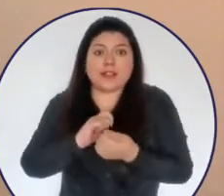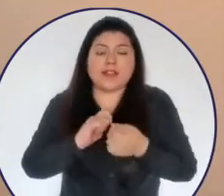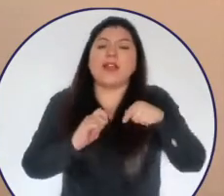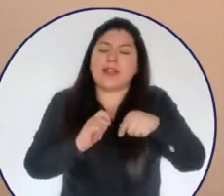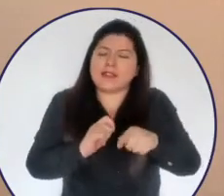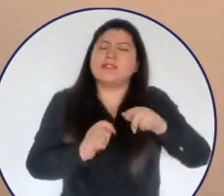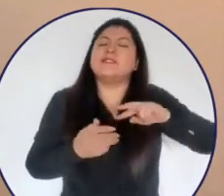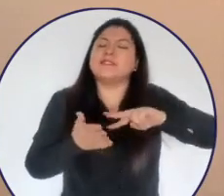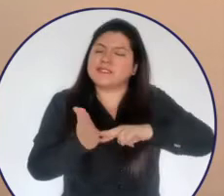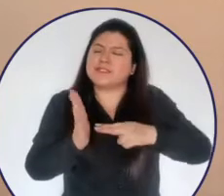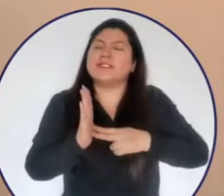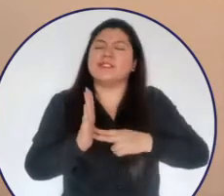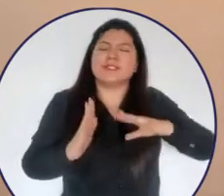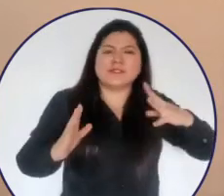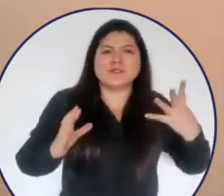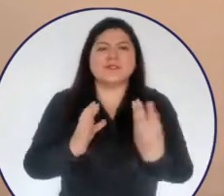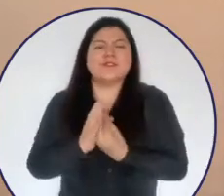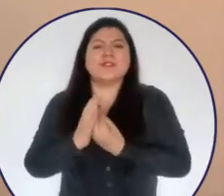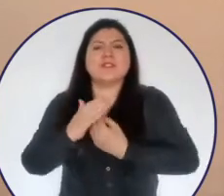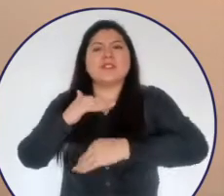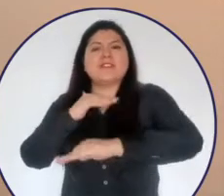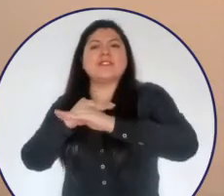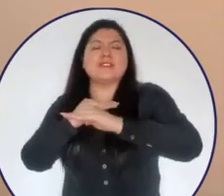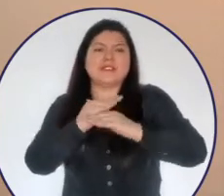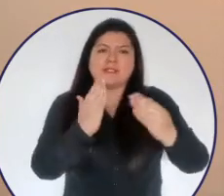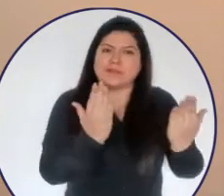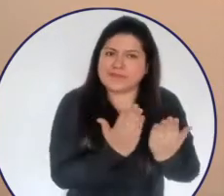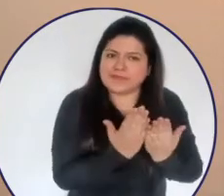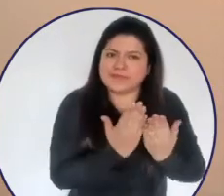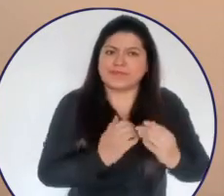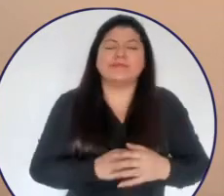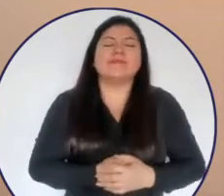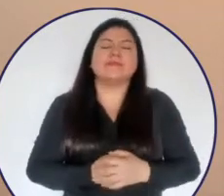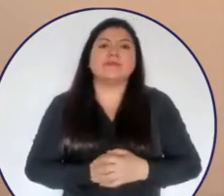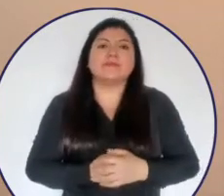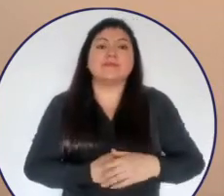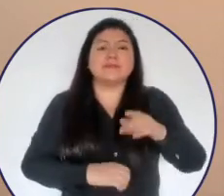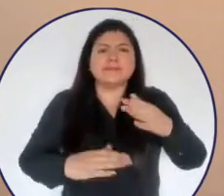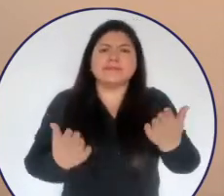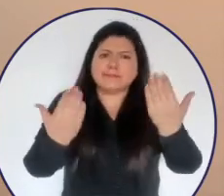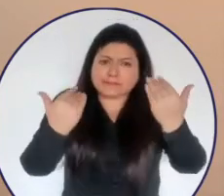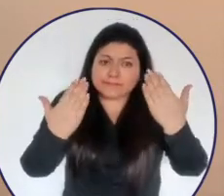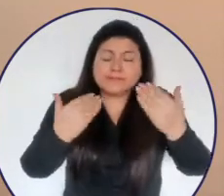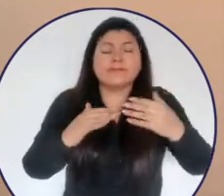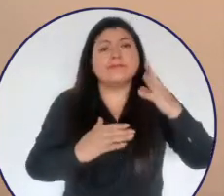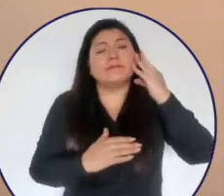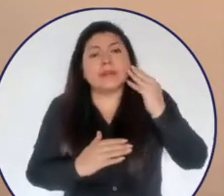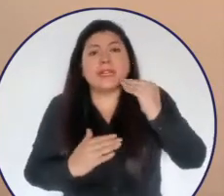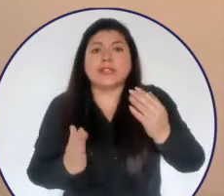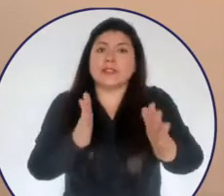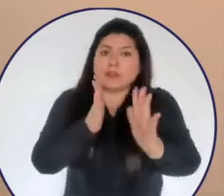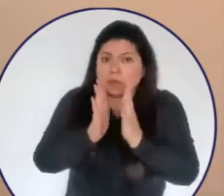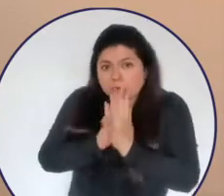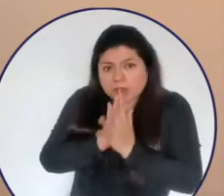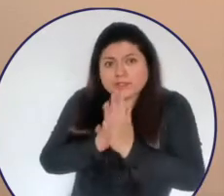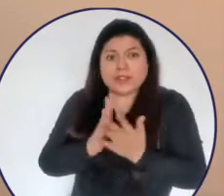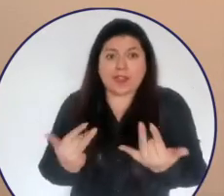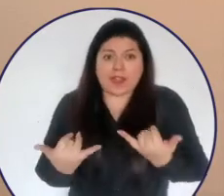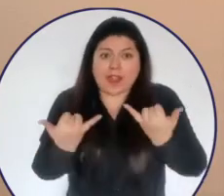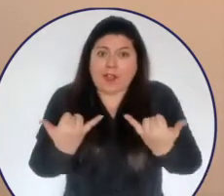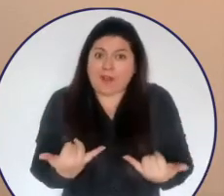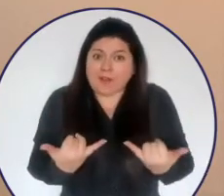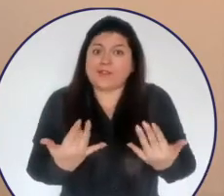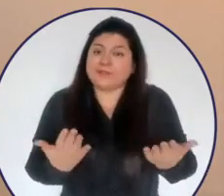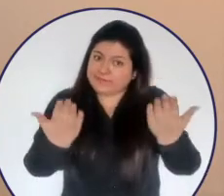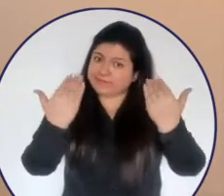las culturas y en las prácticas hacen parte de la inclusión y la equidad en la educación. Le